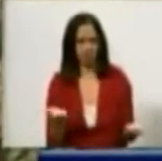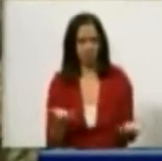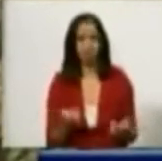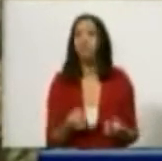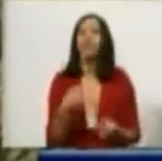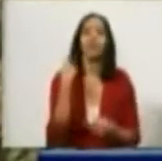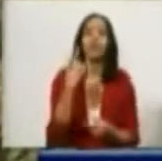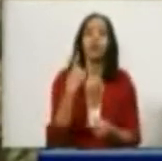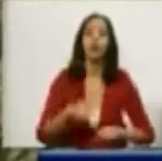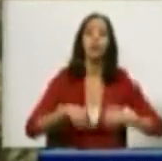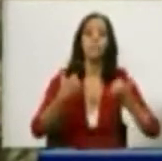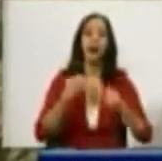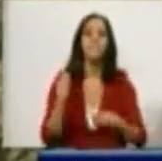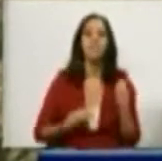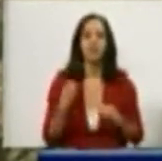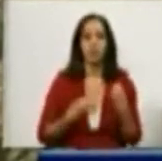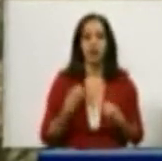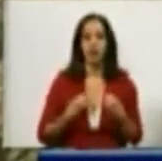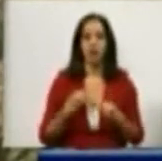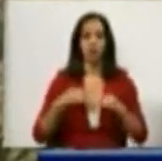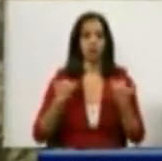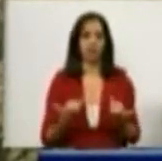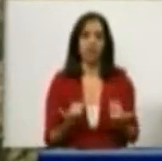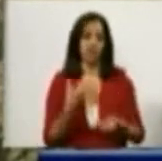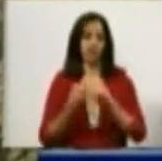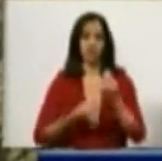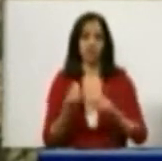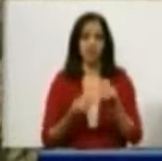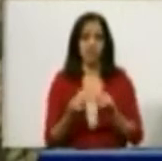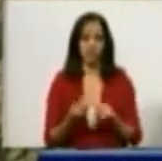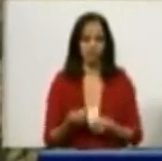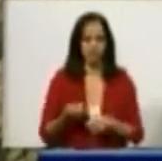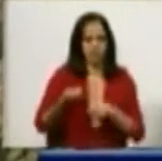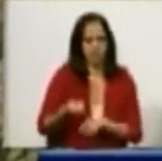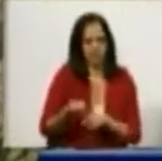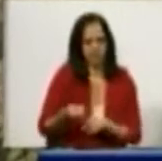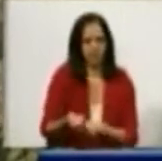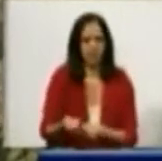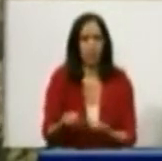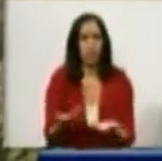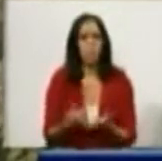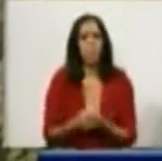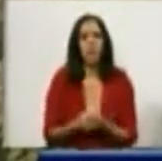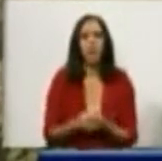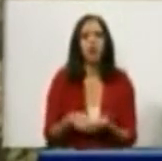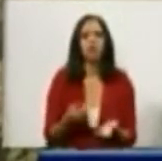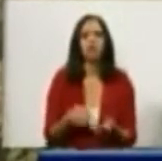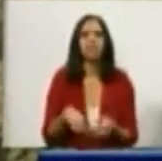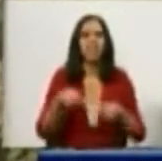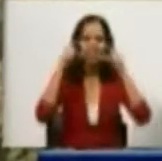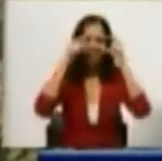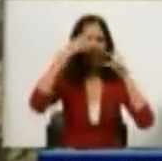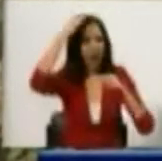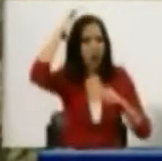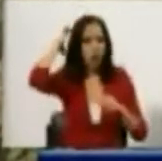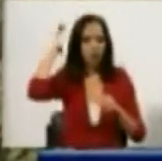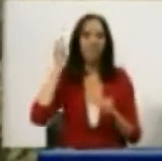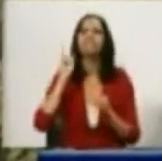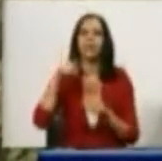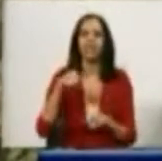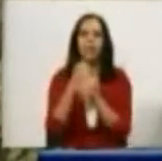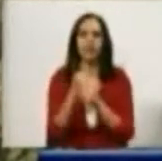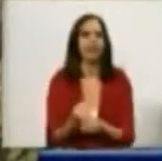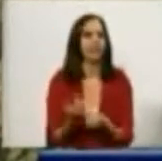verdad es uno de los más preocupados ya que está siendo presionado por nido de Paloma alias Ramos quien también está esperando que algo